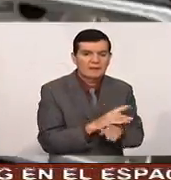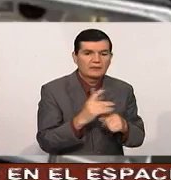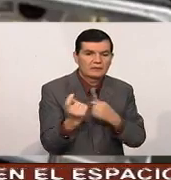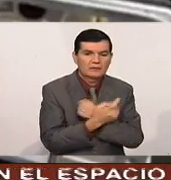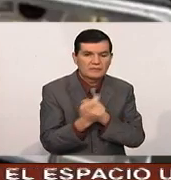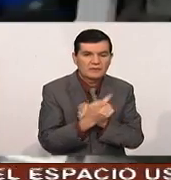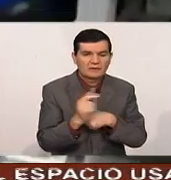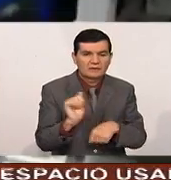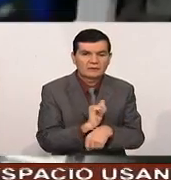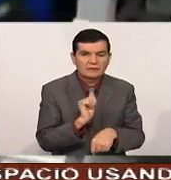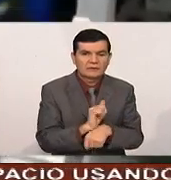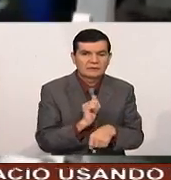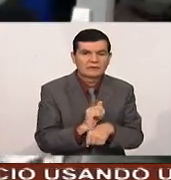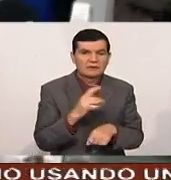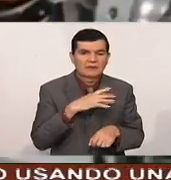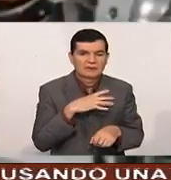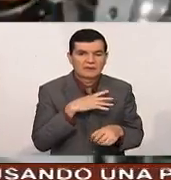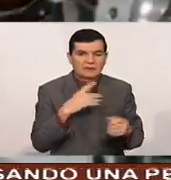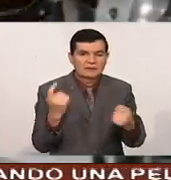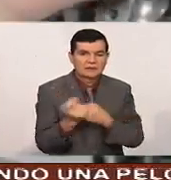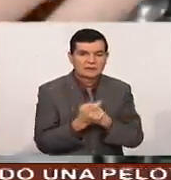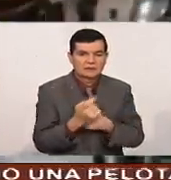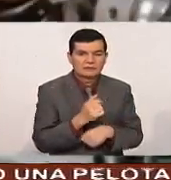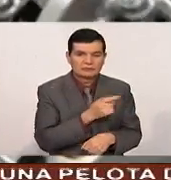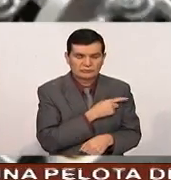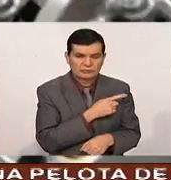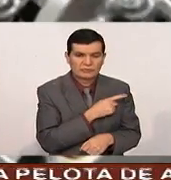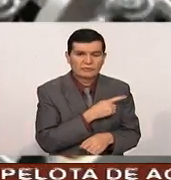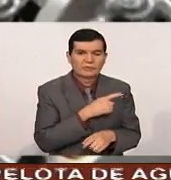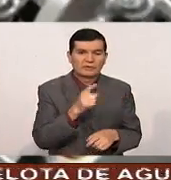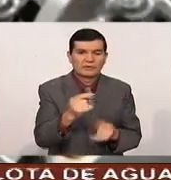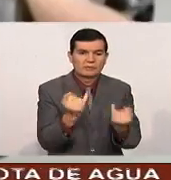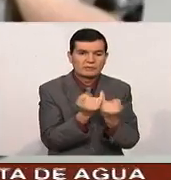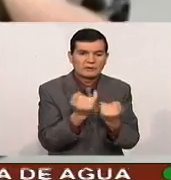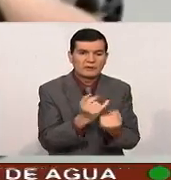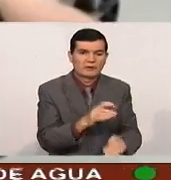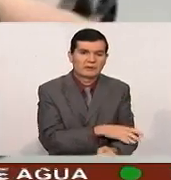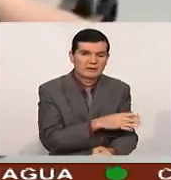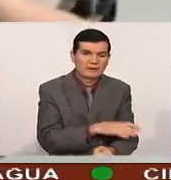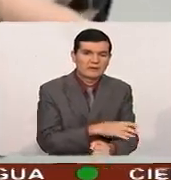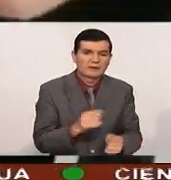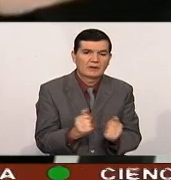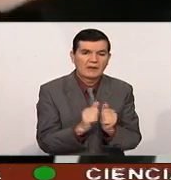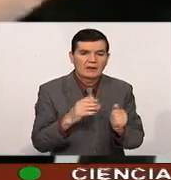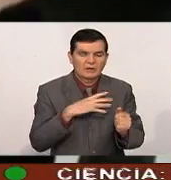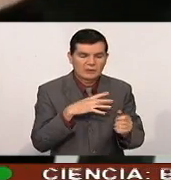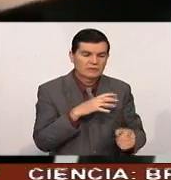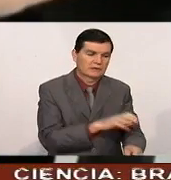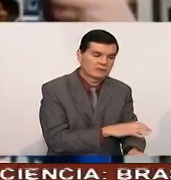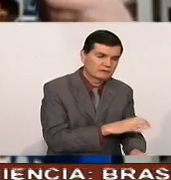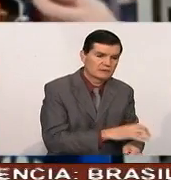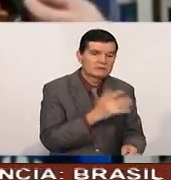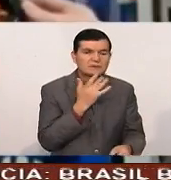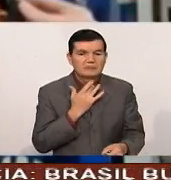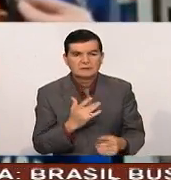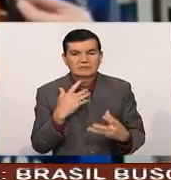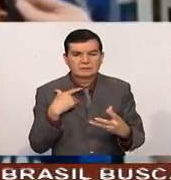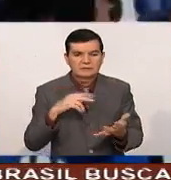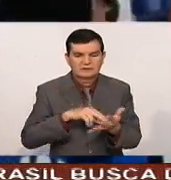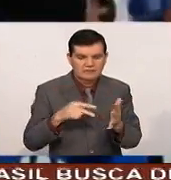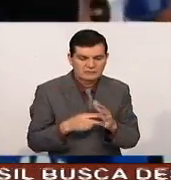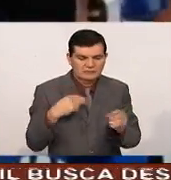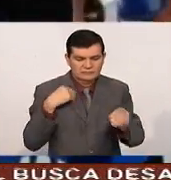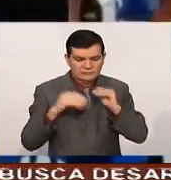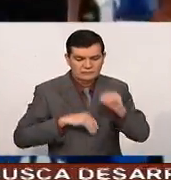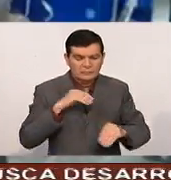automatización de los autos. Ahora hablamos de autos que se conducen prácticamente solos, autos eléctricos, autos híbridos, y todo eso requiere ingeniería.